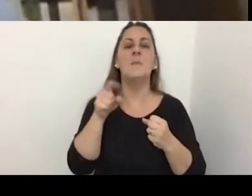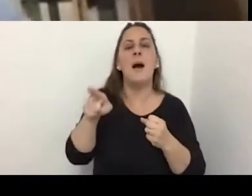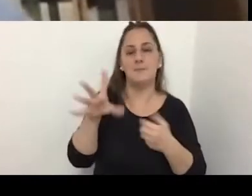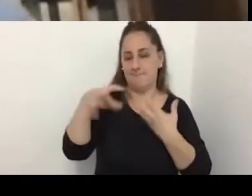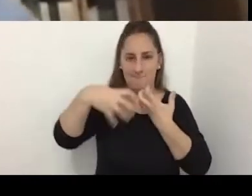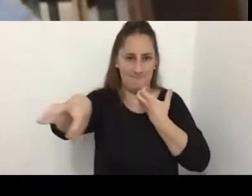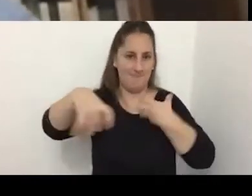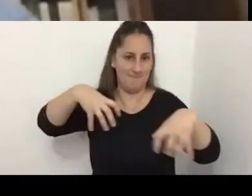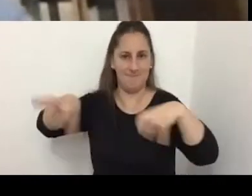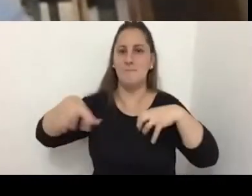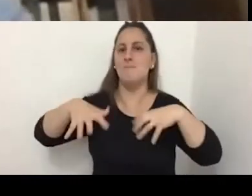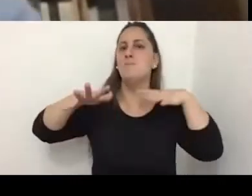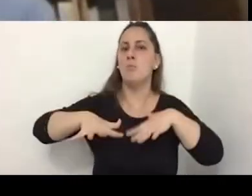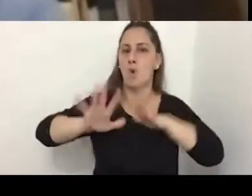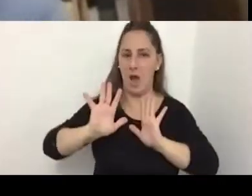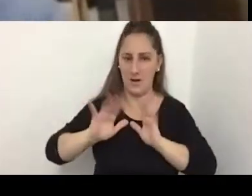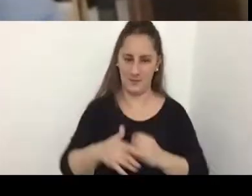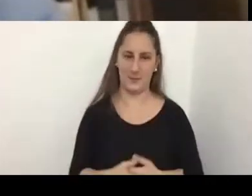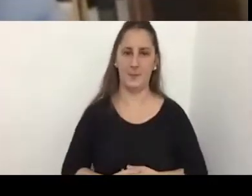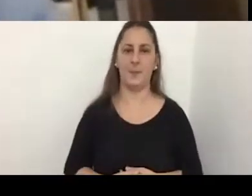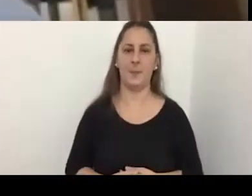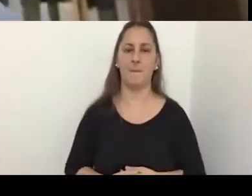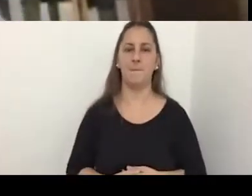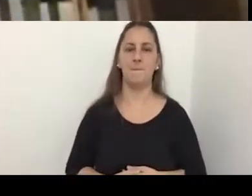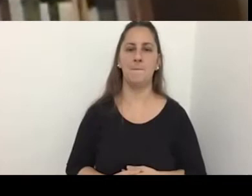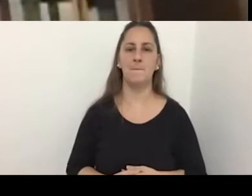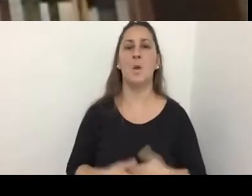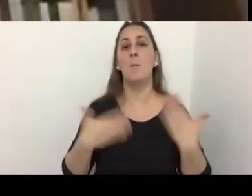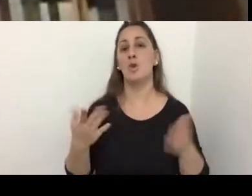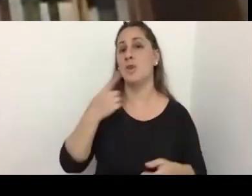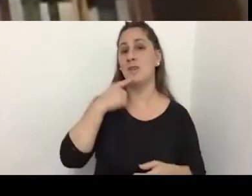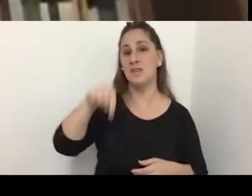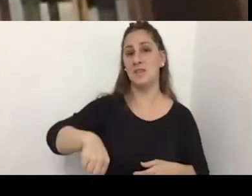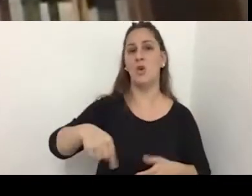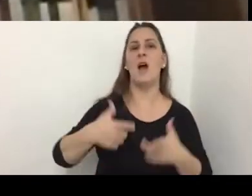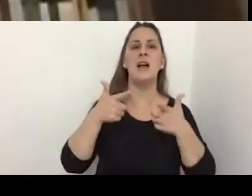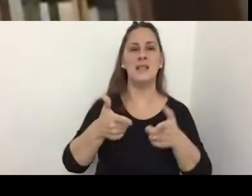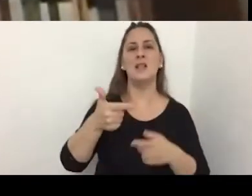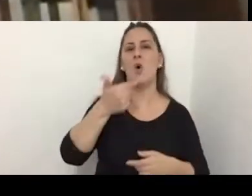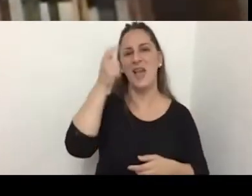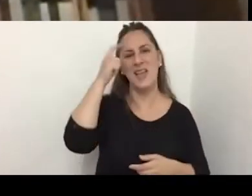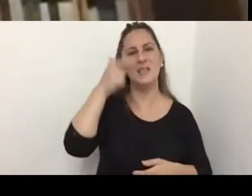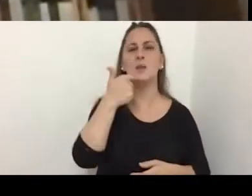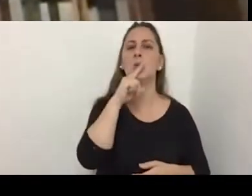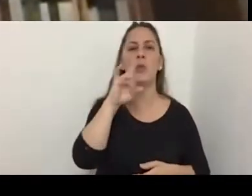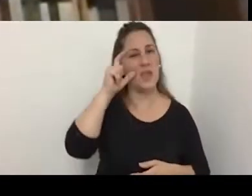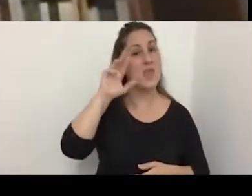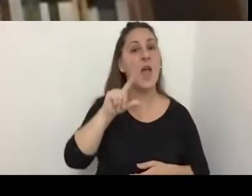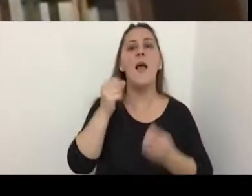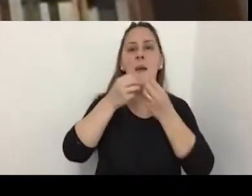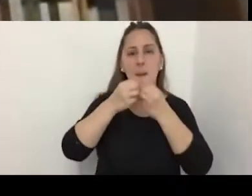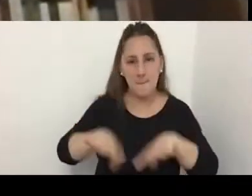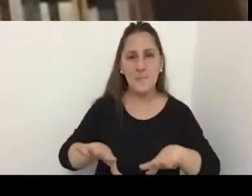populares. Por eso se dice que con el asalto a las Tullerías, ¿no?, comienza la democracia